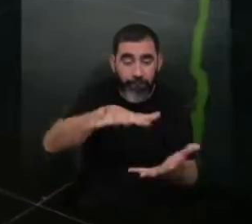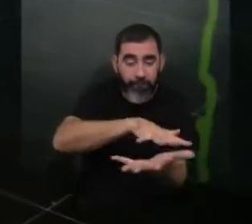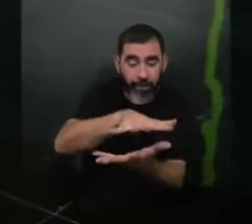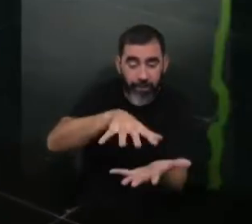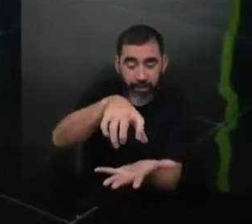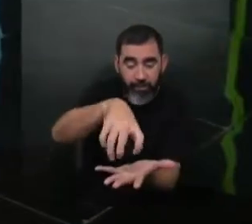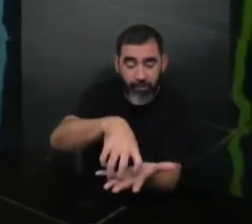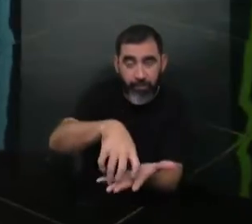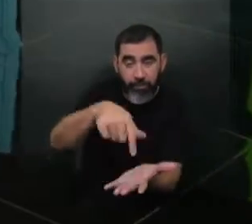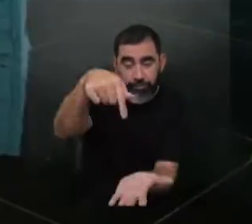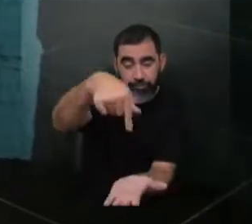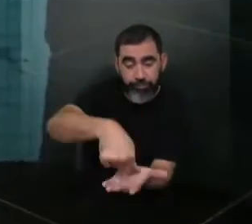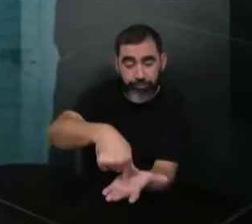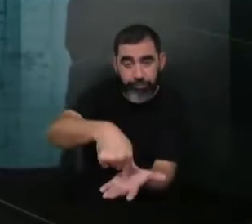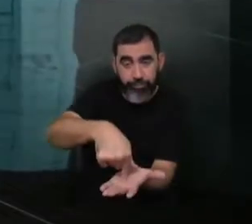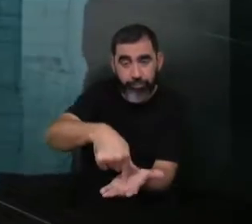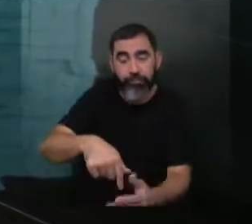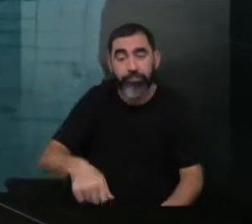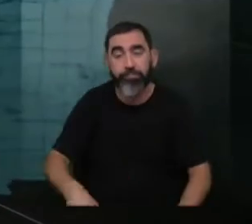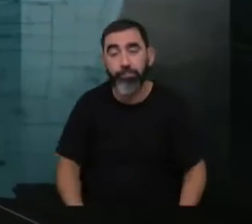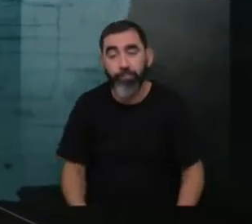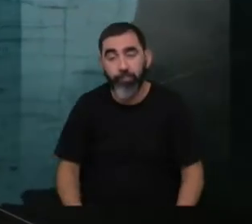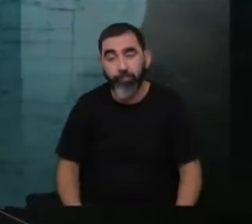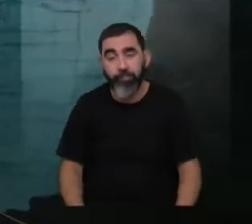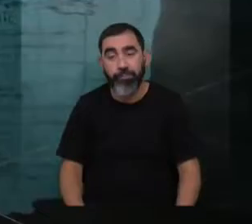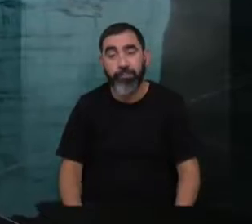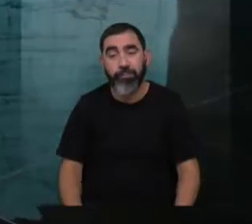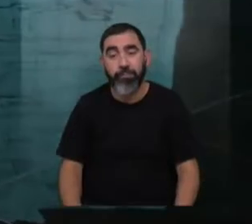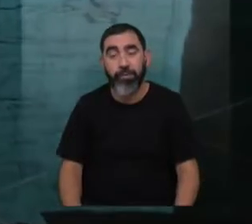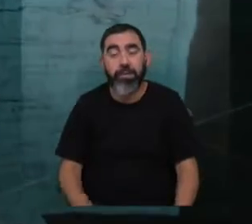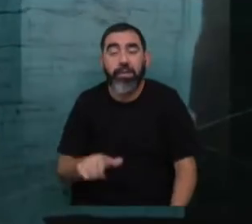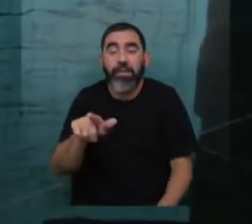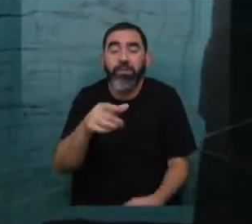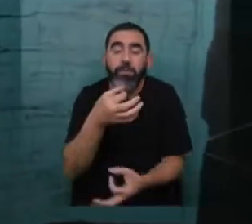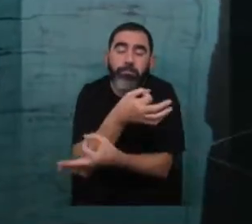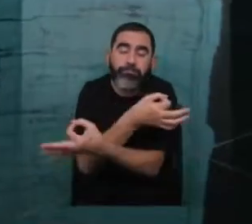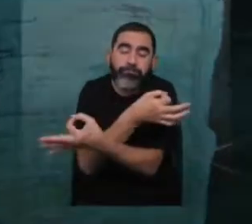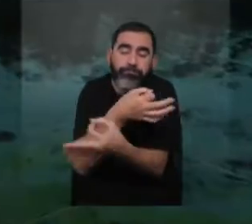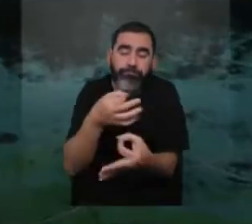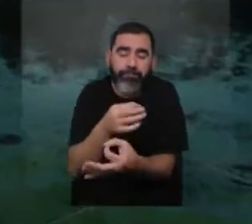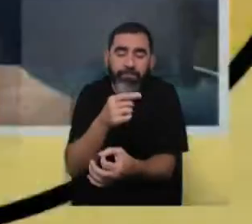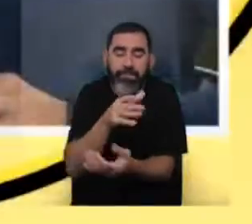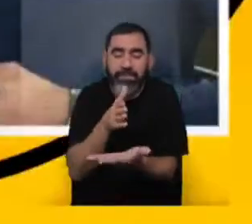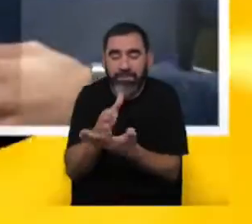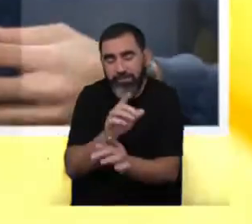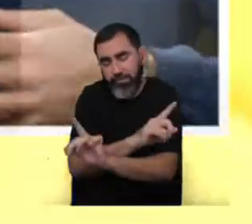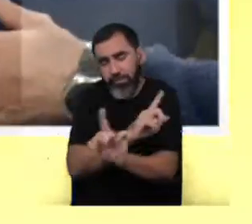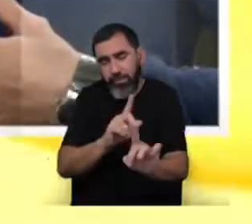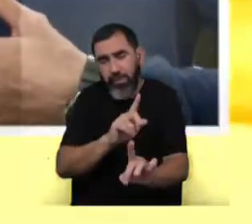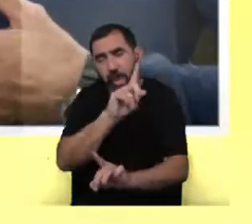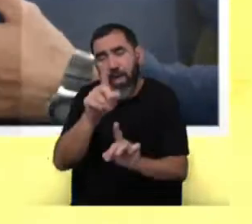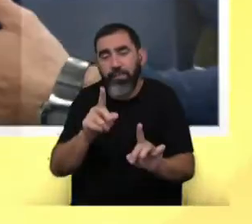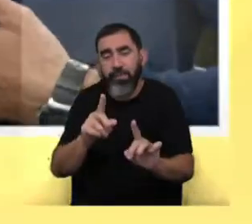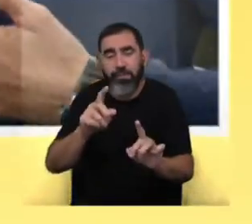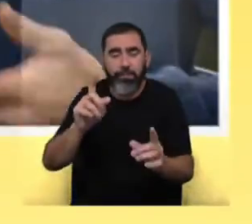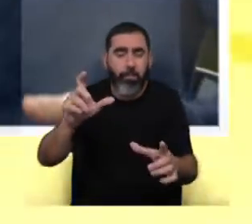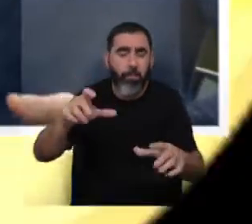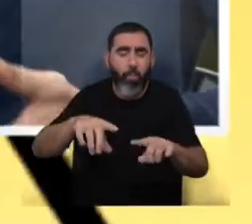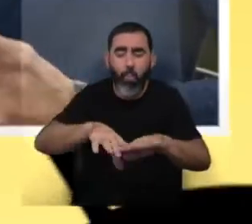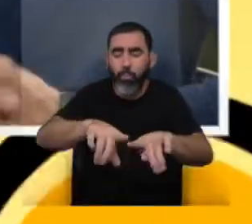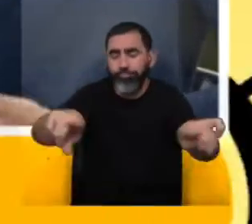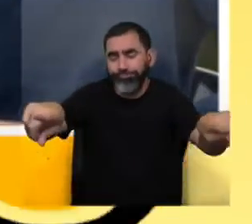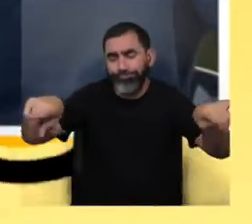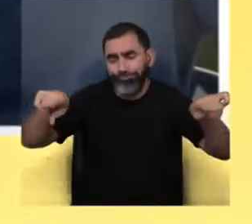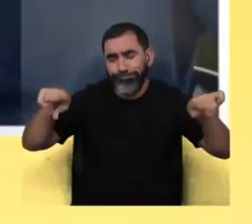ese terreno marcamos el punto. Eso sería como las condiciones ideales. Claro. No siempre se da, generalmente nos marcan áreas muy, muy